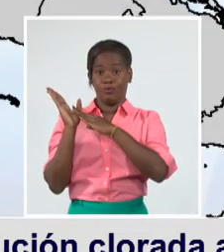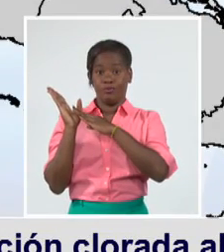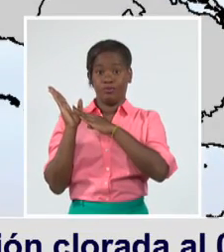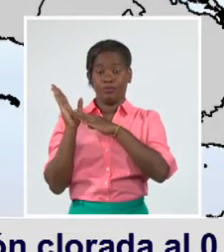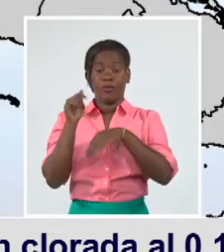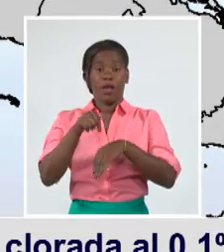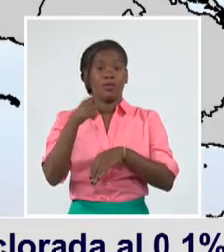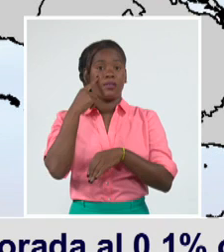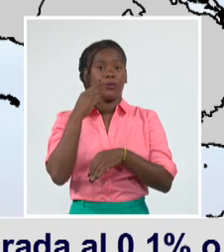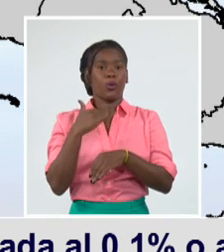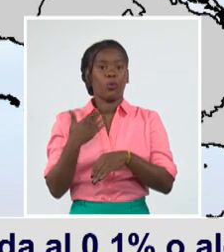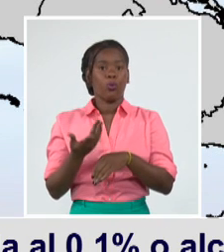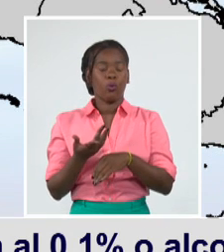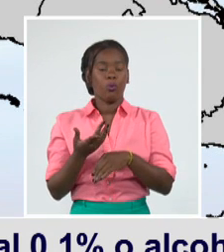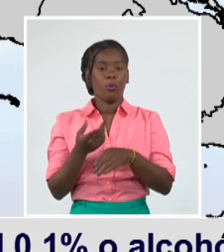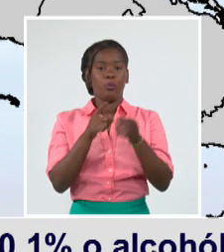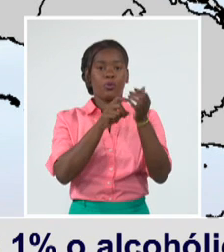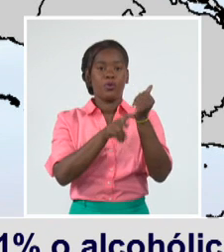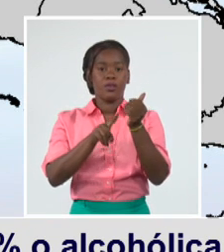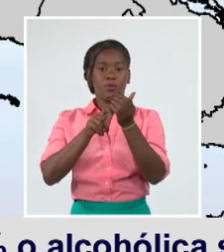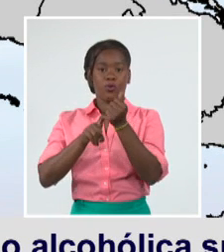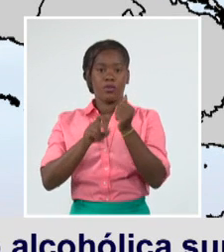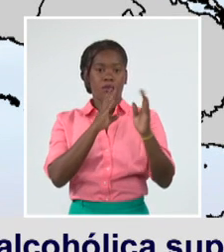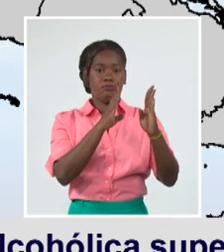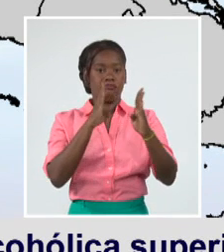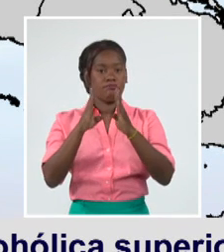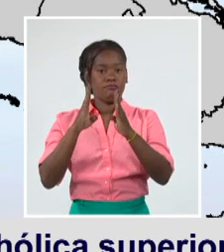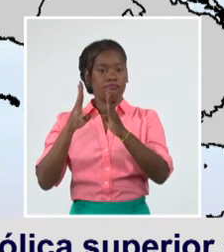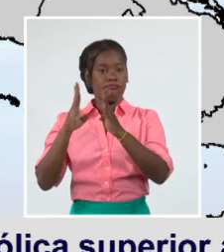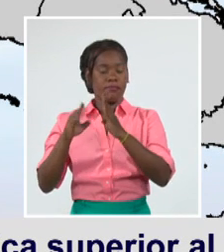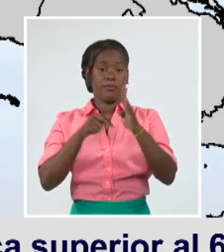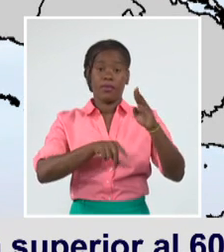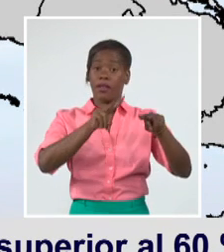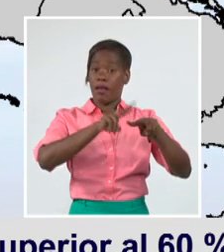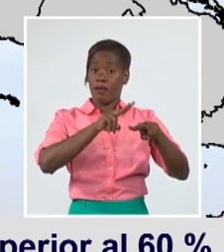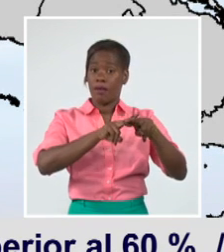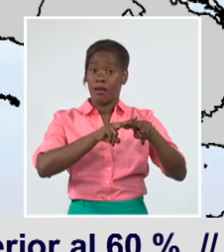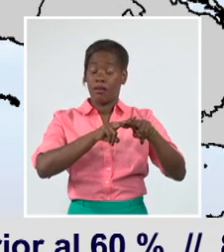de la transmisión ayer. La Habana con una cifra elevada,